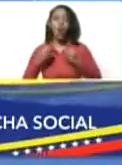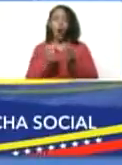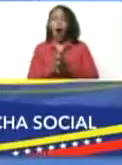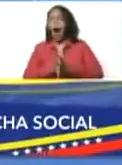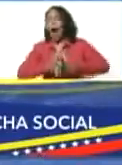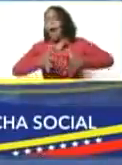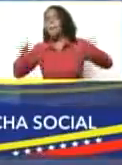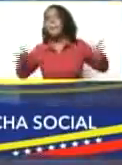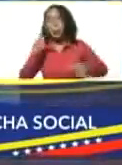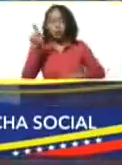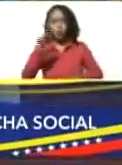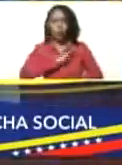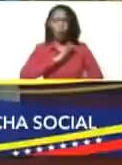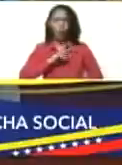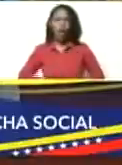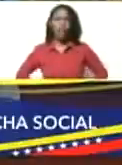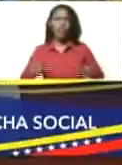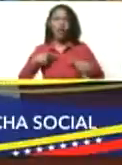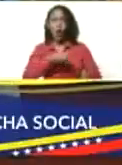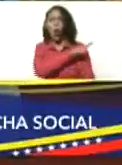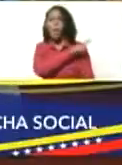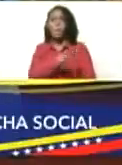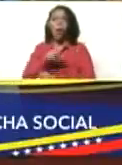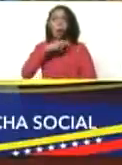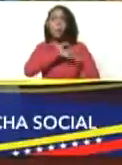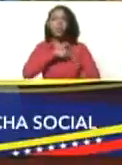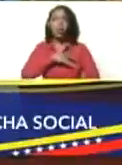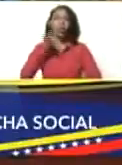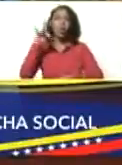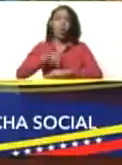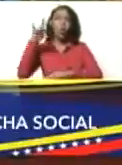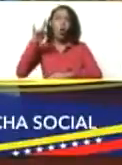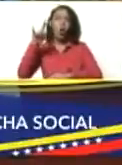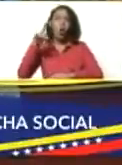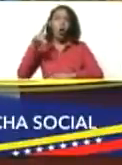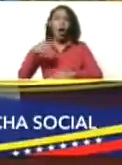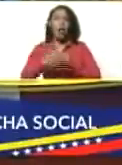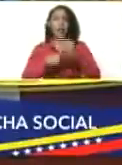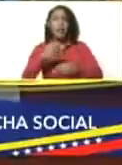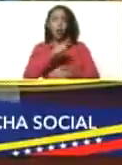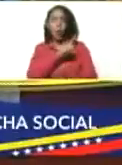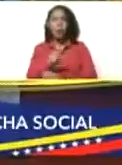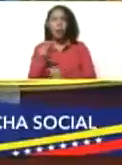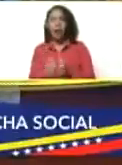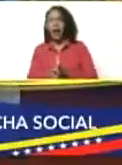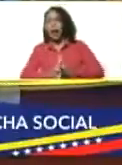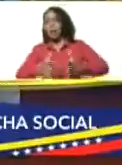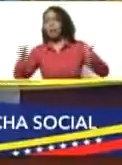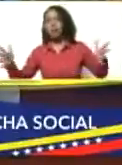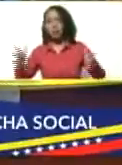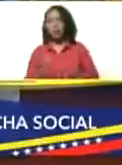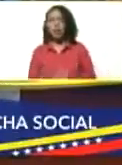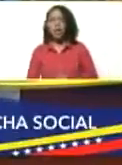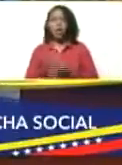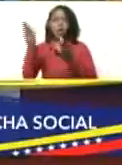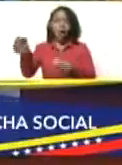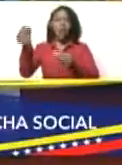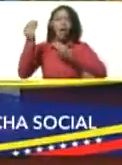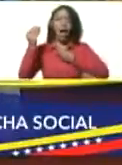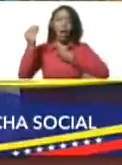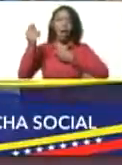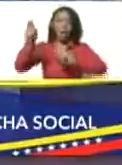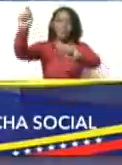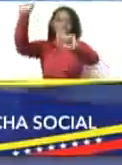ampliamente su vida, cumplió la misión que le tocaba cumplir ampliamente. Nos ha dejado un